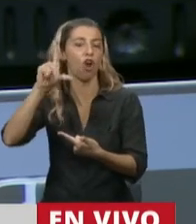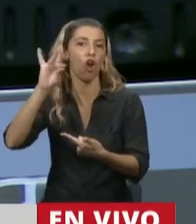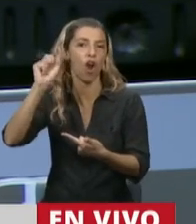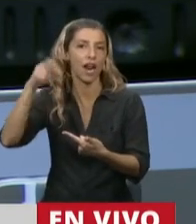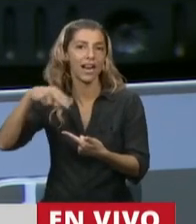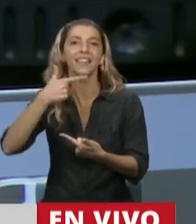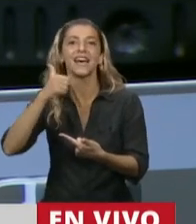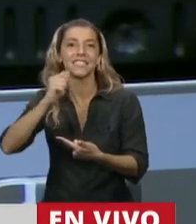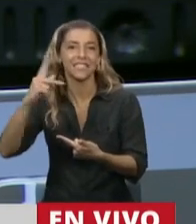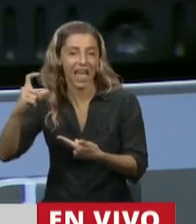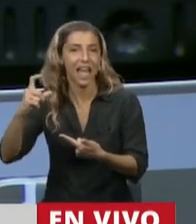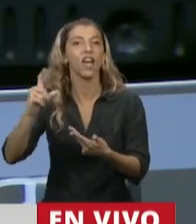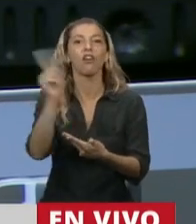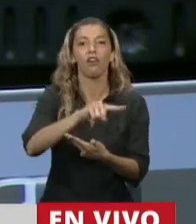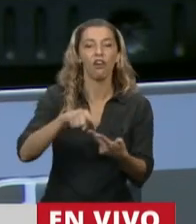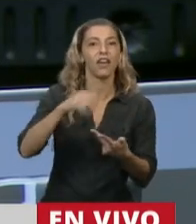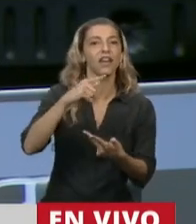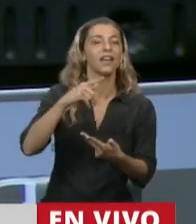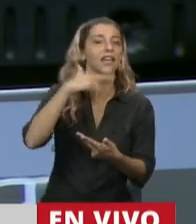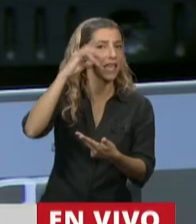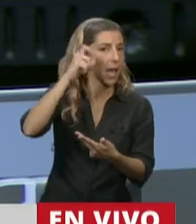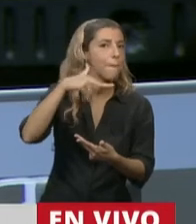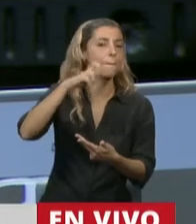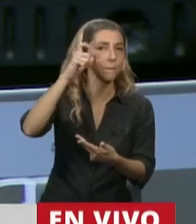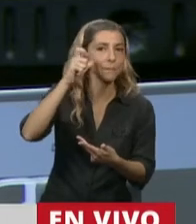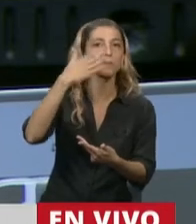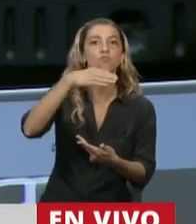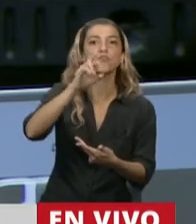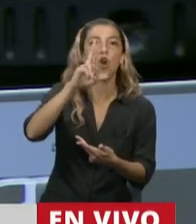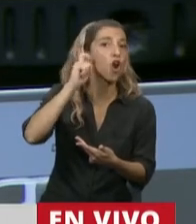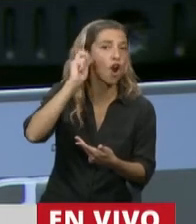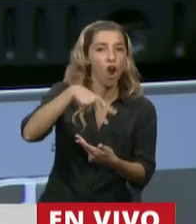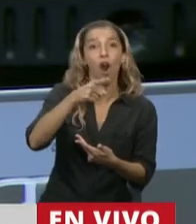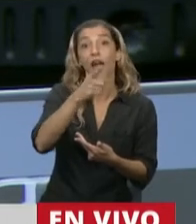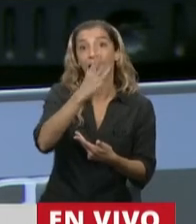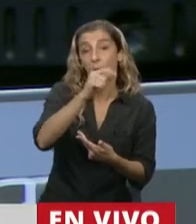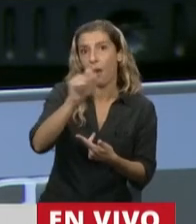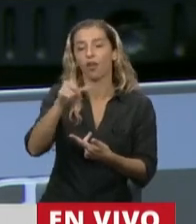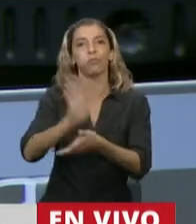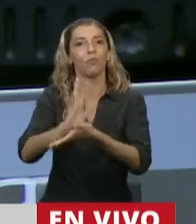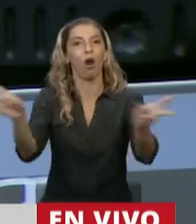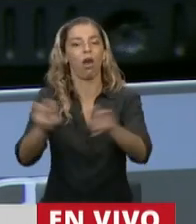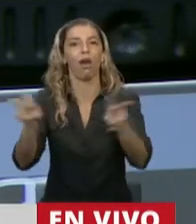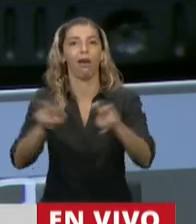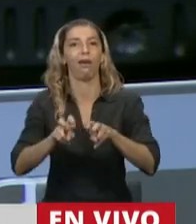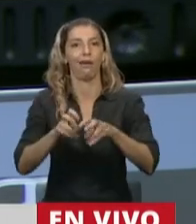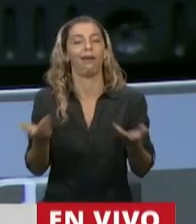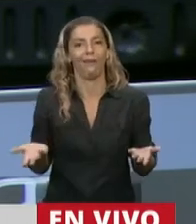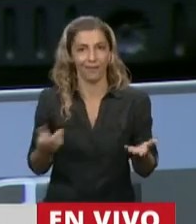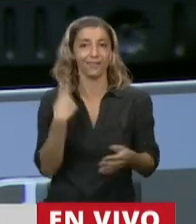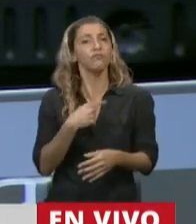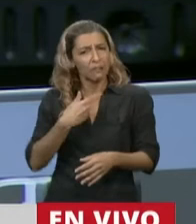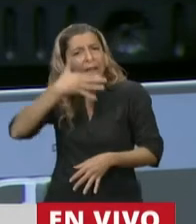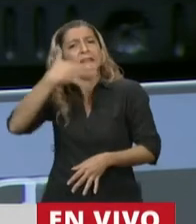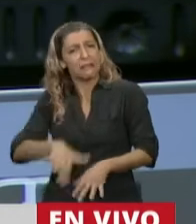Goldman Sachs y el JP Morgan. Por eso reiteramos, es importante la tecnología, pero la centralidad está